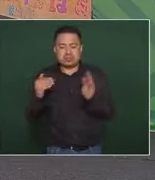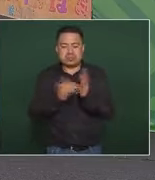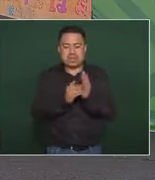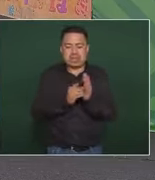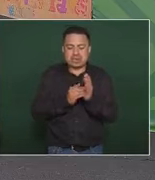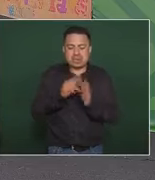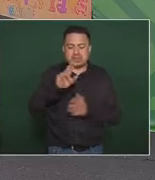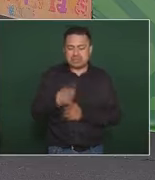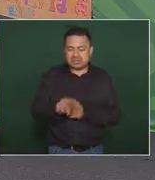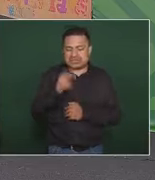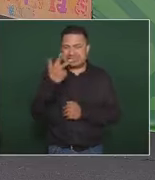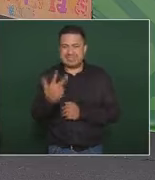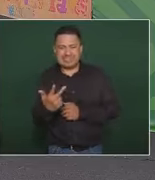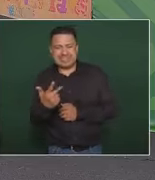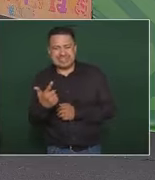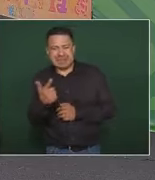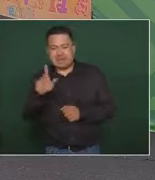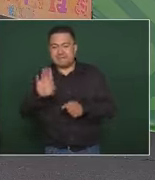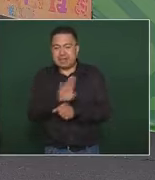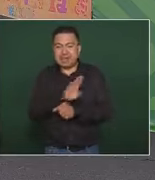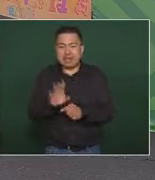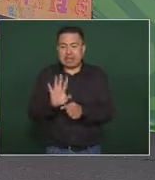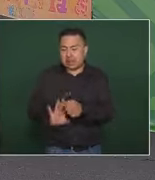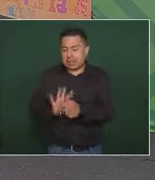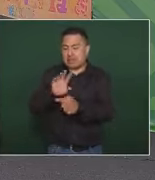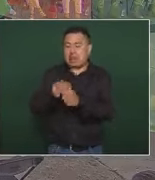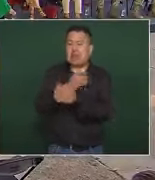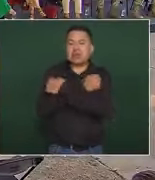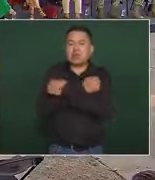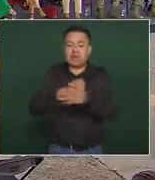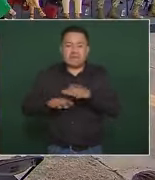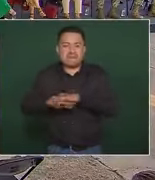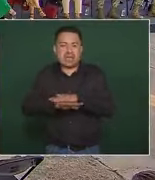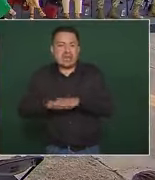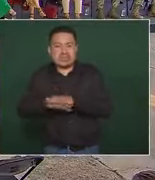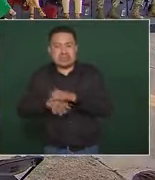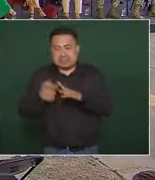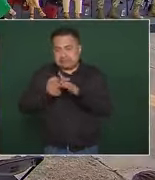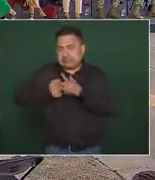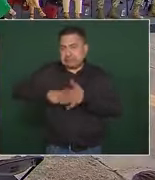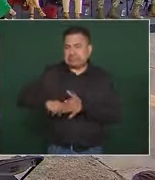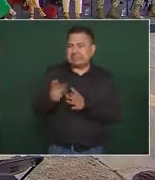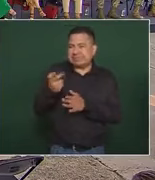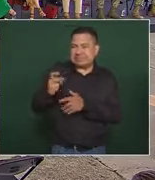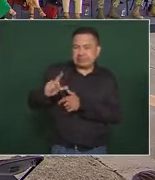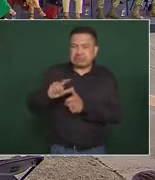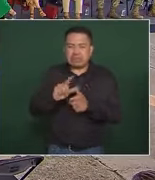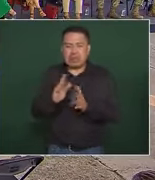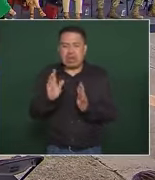102.887 beneficiarios. Se incluyeron en educación básica a partir de estos sucesos